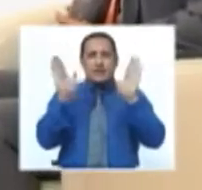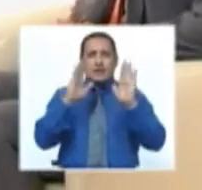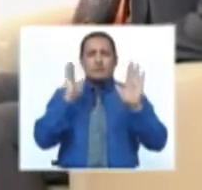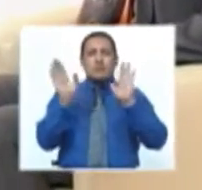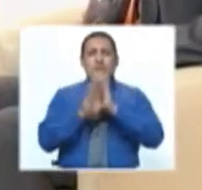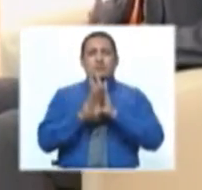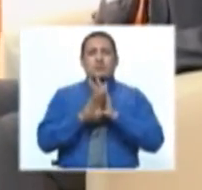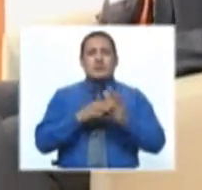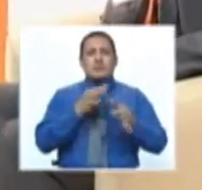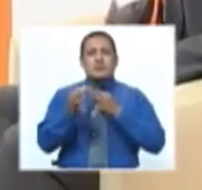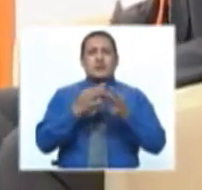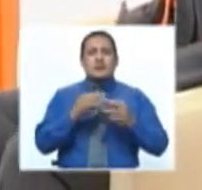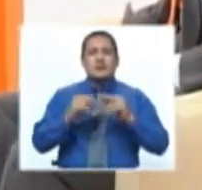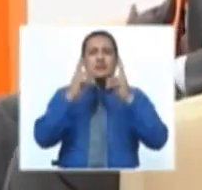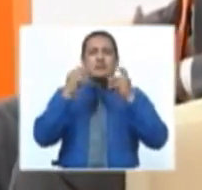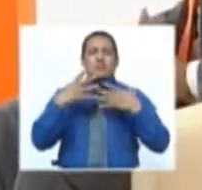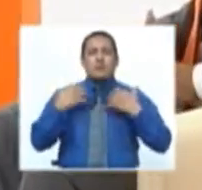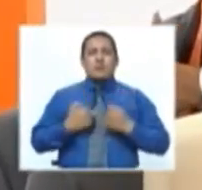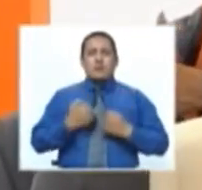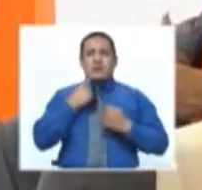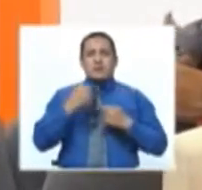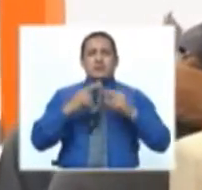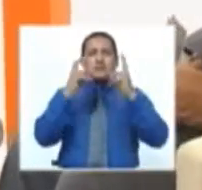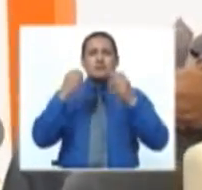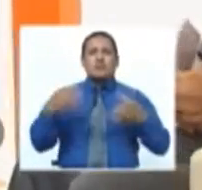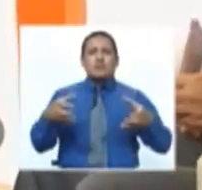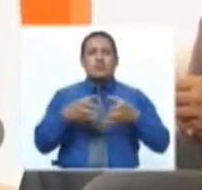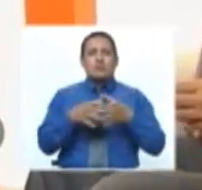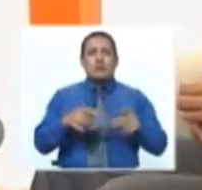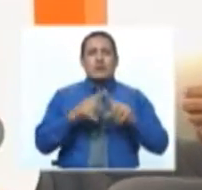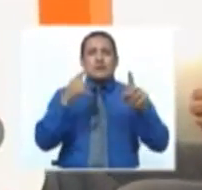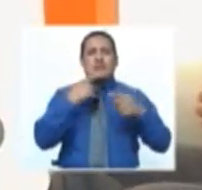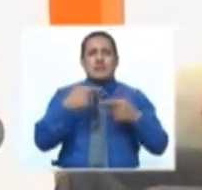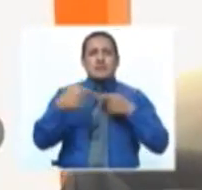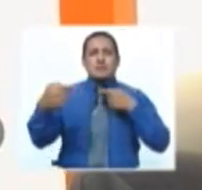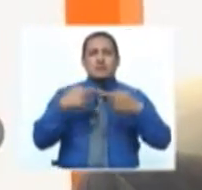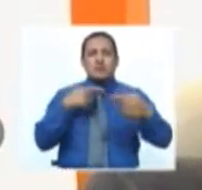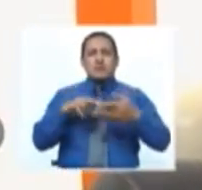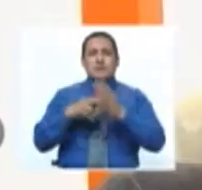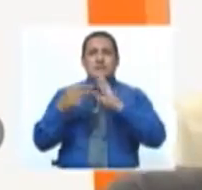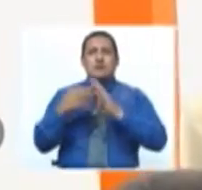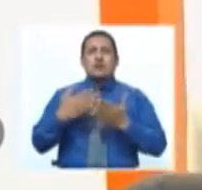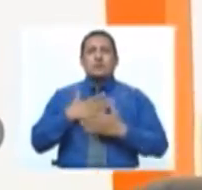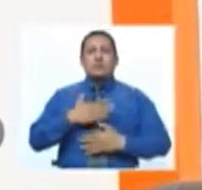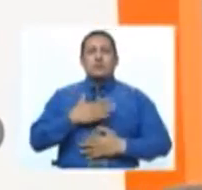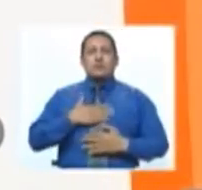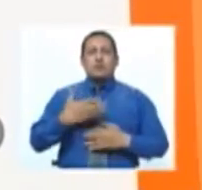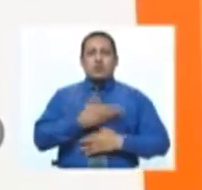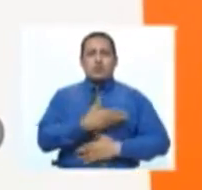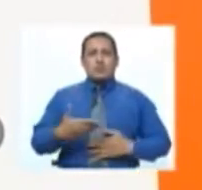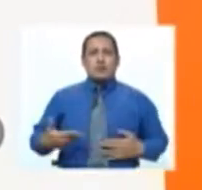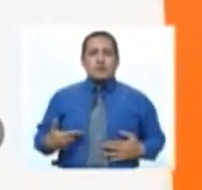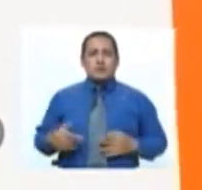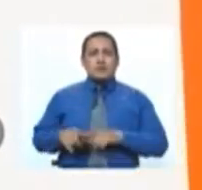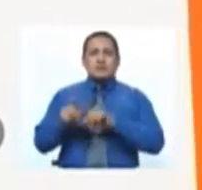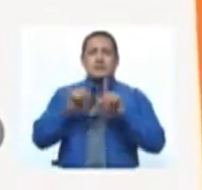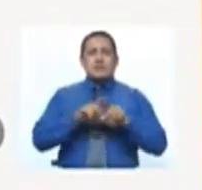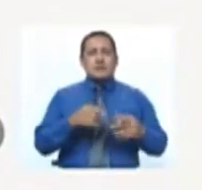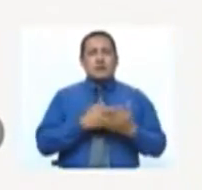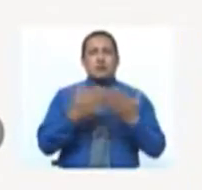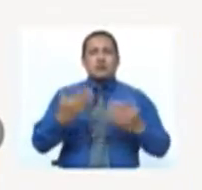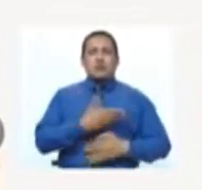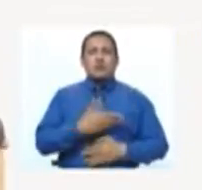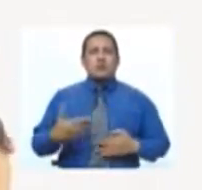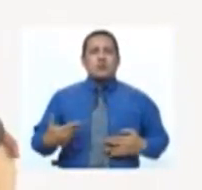puerta del régimen jurídico de los bienes estatales, cuál es la división entre lo que son los bienes de dominio público y los